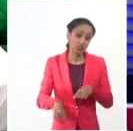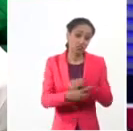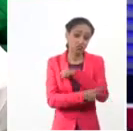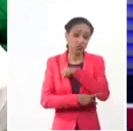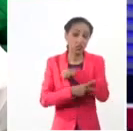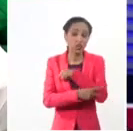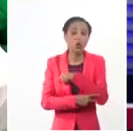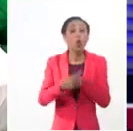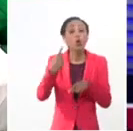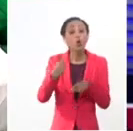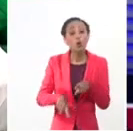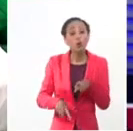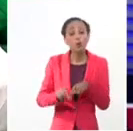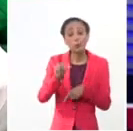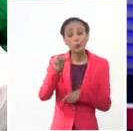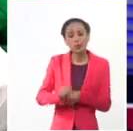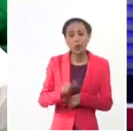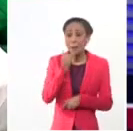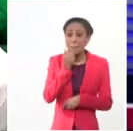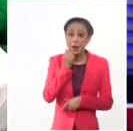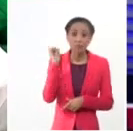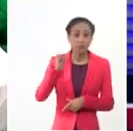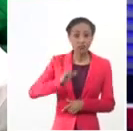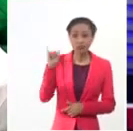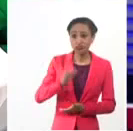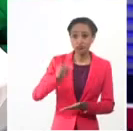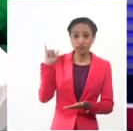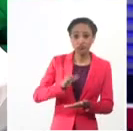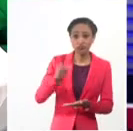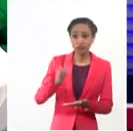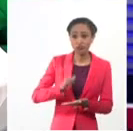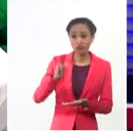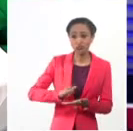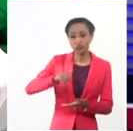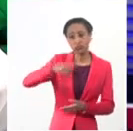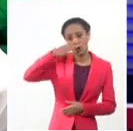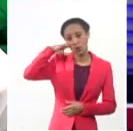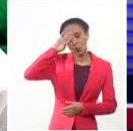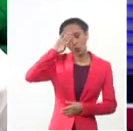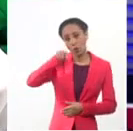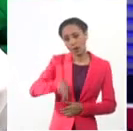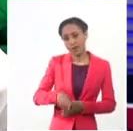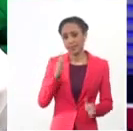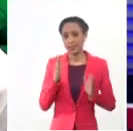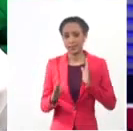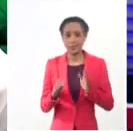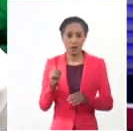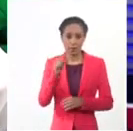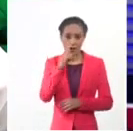son de los que más arriban en nuestro territorio en estos periodos.